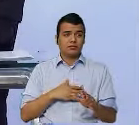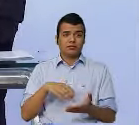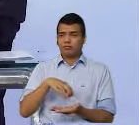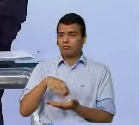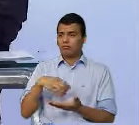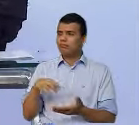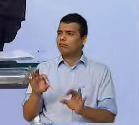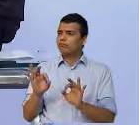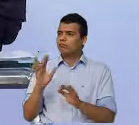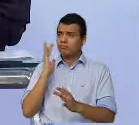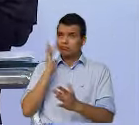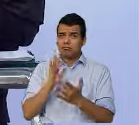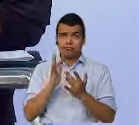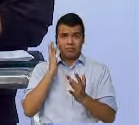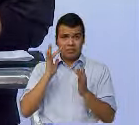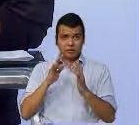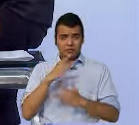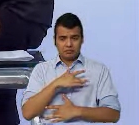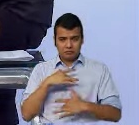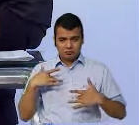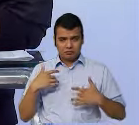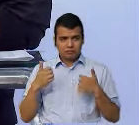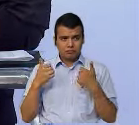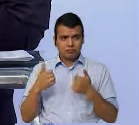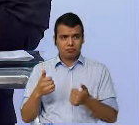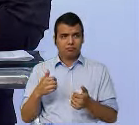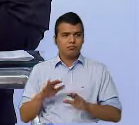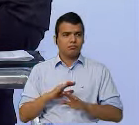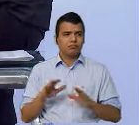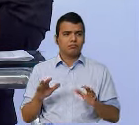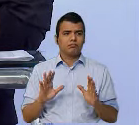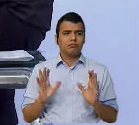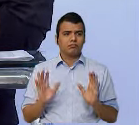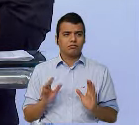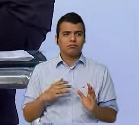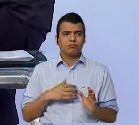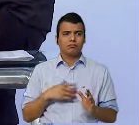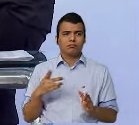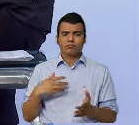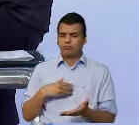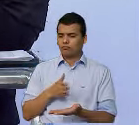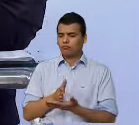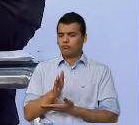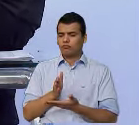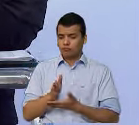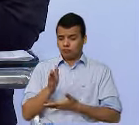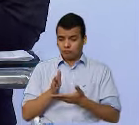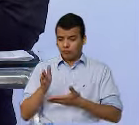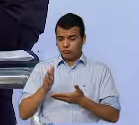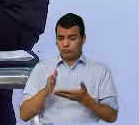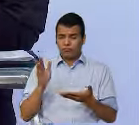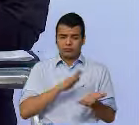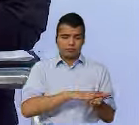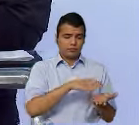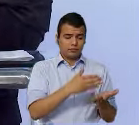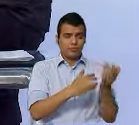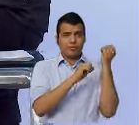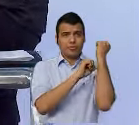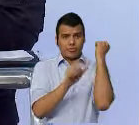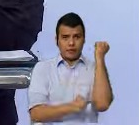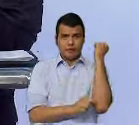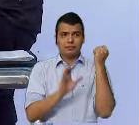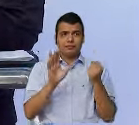postre sano, sencillamente lo único que tiene que hacer es cortar el kiwi, asar el plátano. El plátano. Y listo.